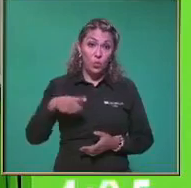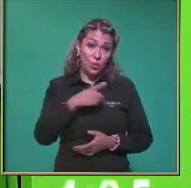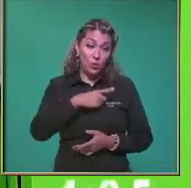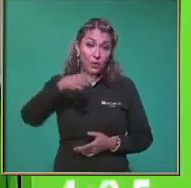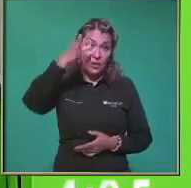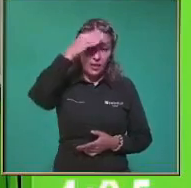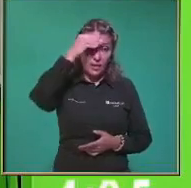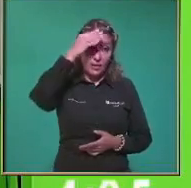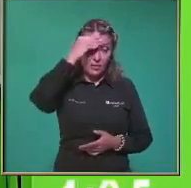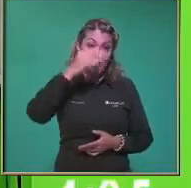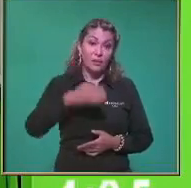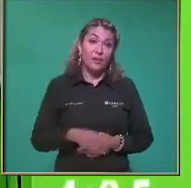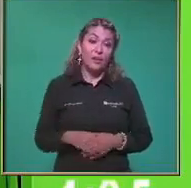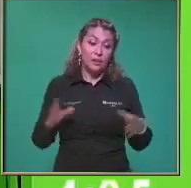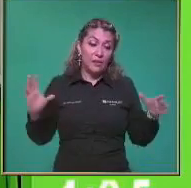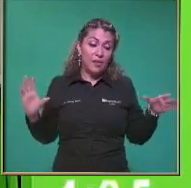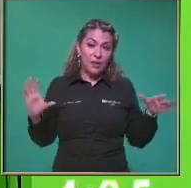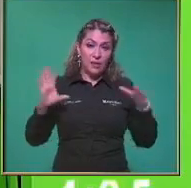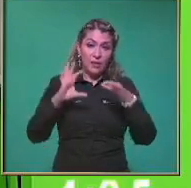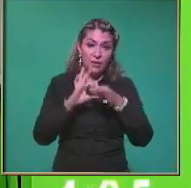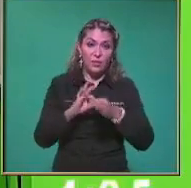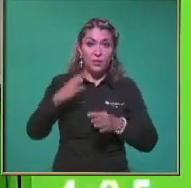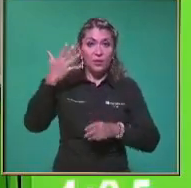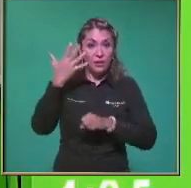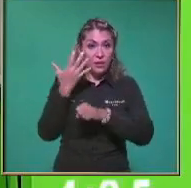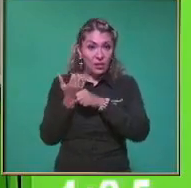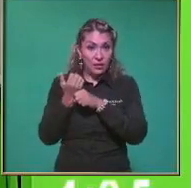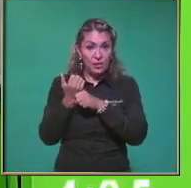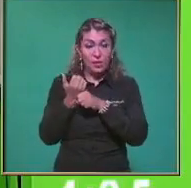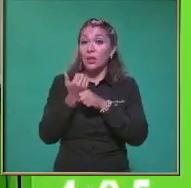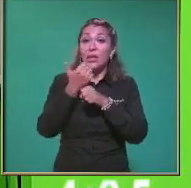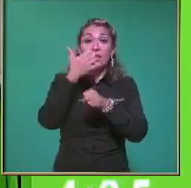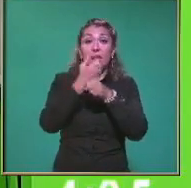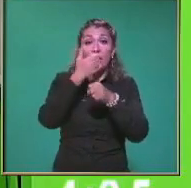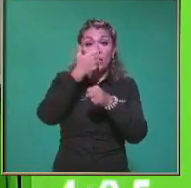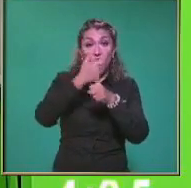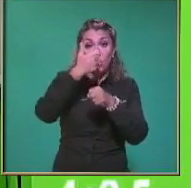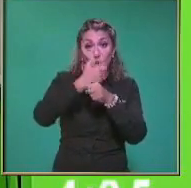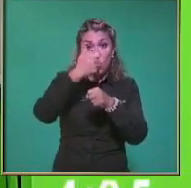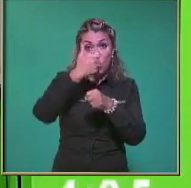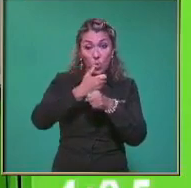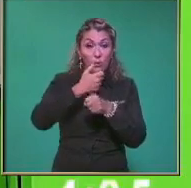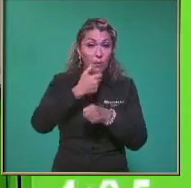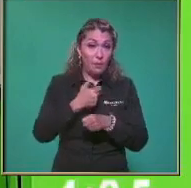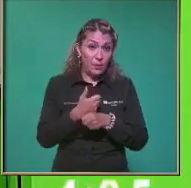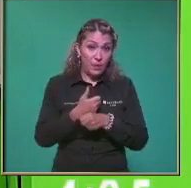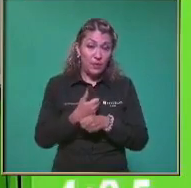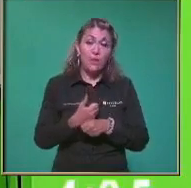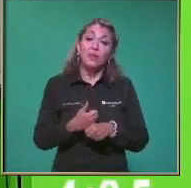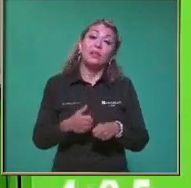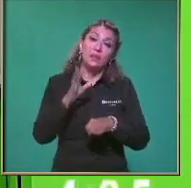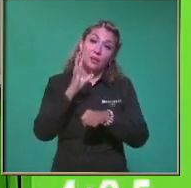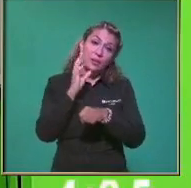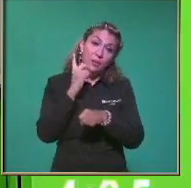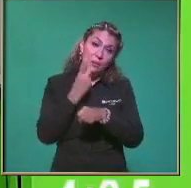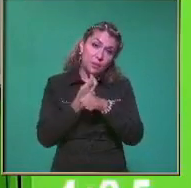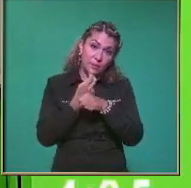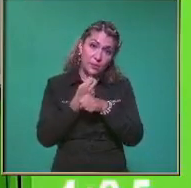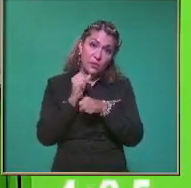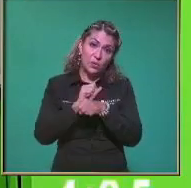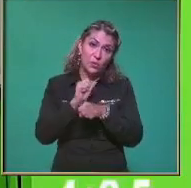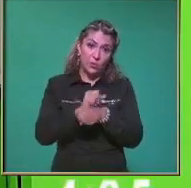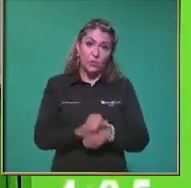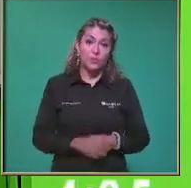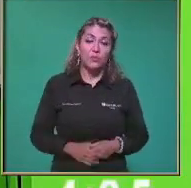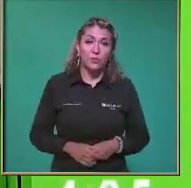se relacionan entre sexto de primaria y secundaria, aunque ya los vamos a ver exclusivamente para secundaria. El día de hoy